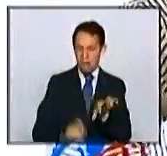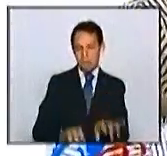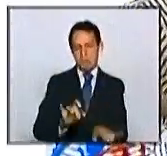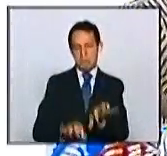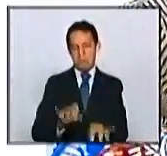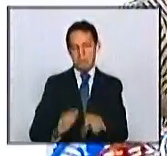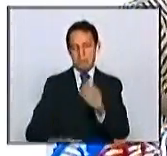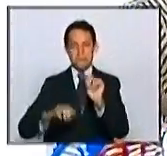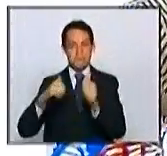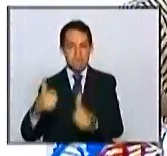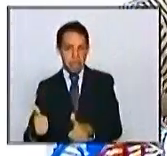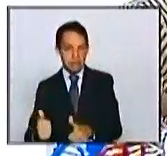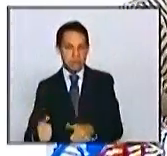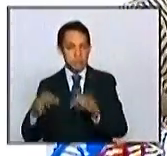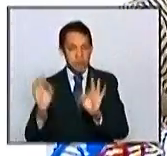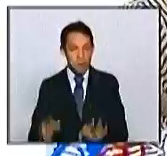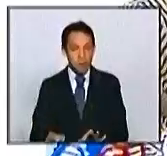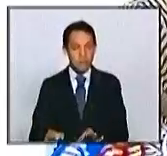empresa está ganando